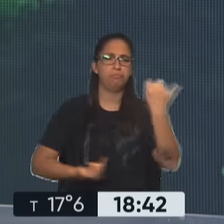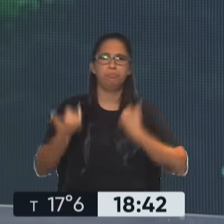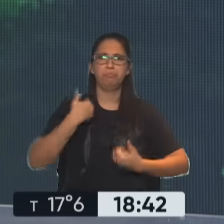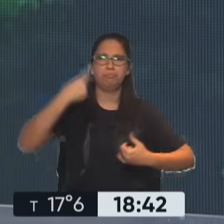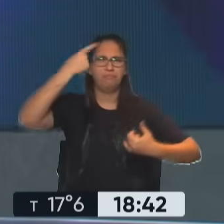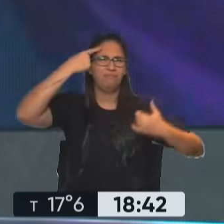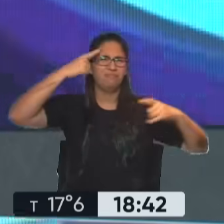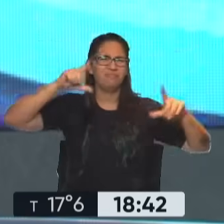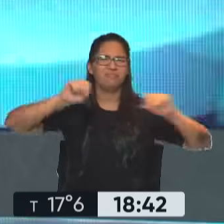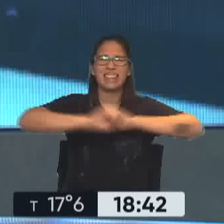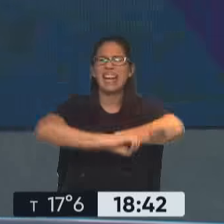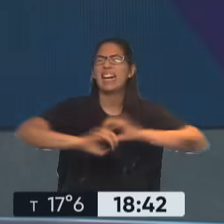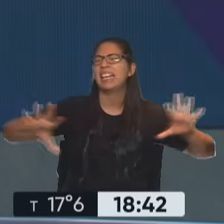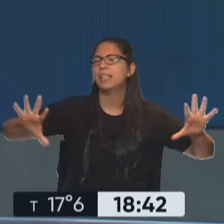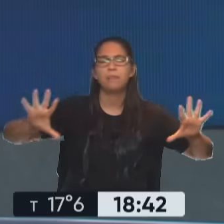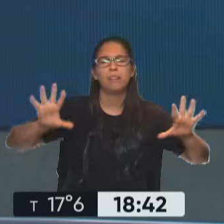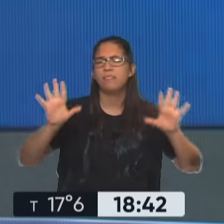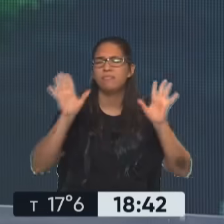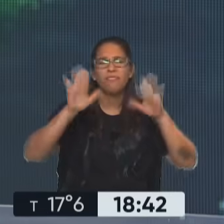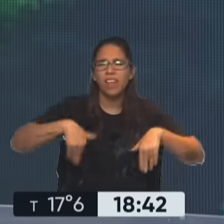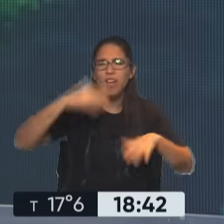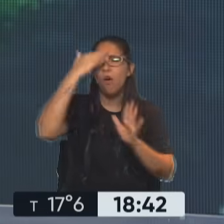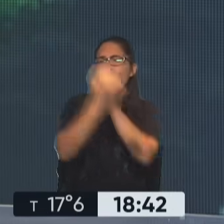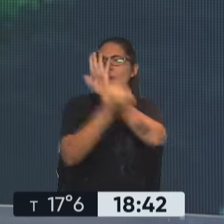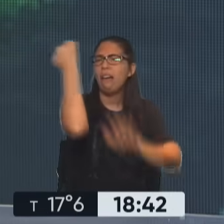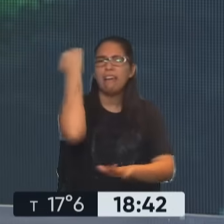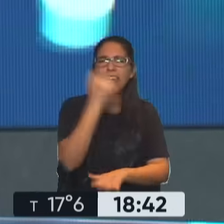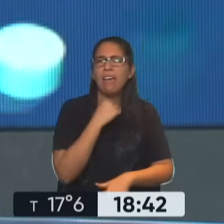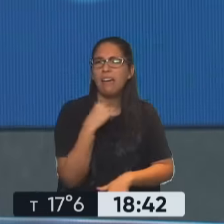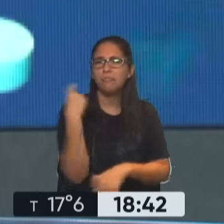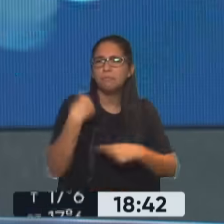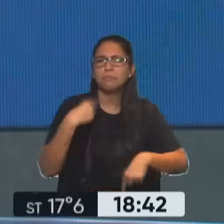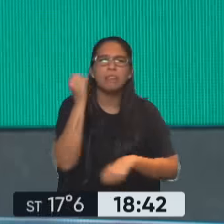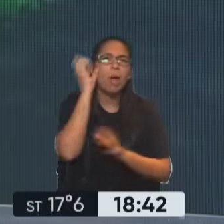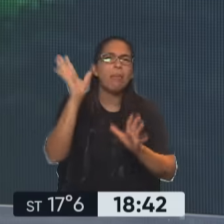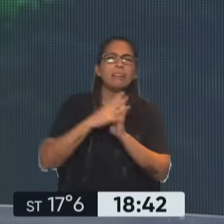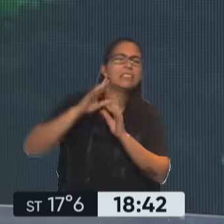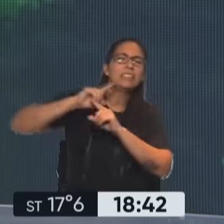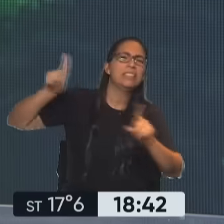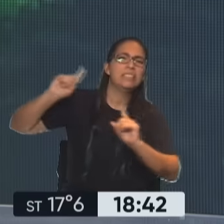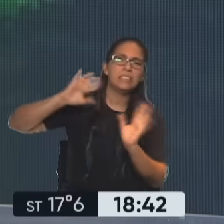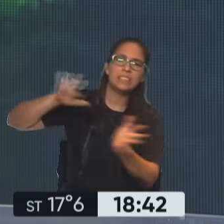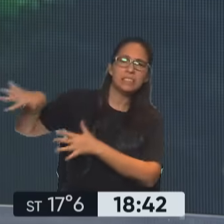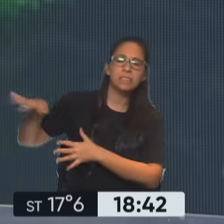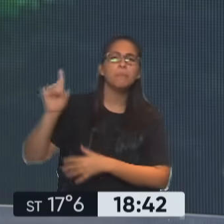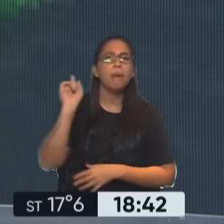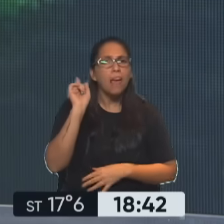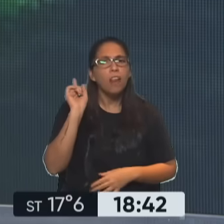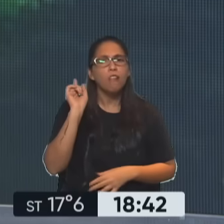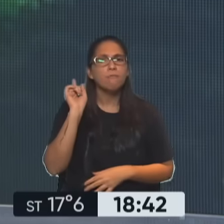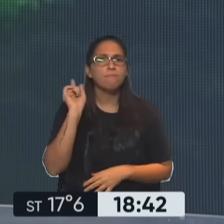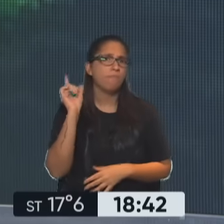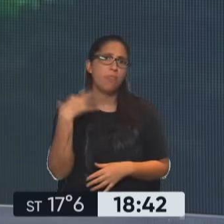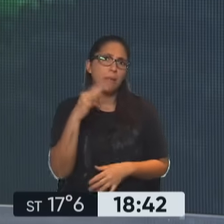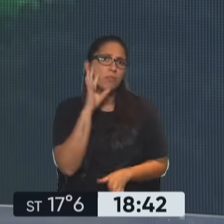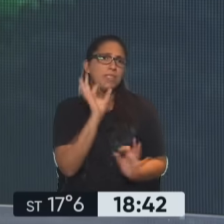pesadilla. Para todos. O sea, hay un ejercicio de... Sí, yo quiero olvidar. Negación. Lo que pasa es que analíticamente lo que no podemos